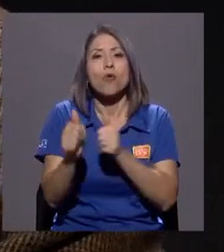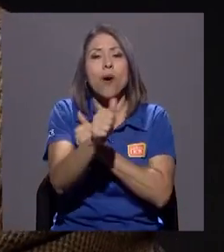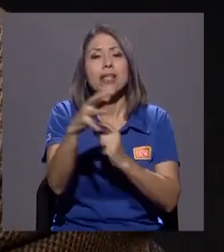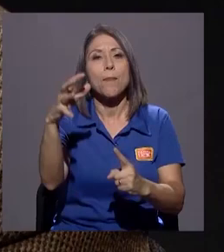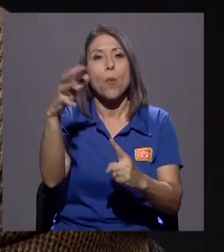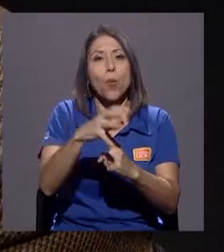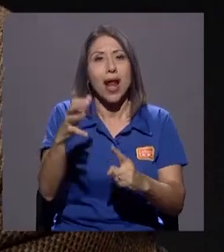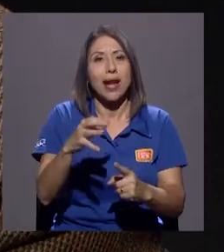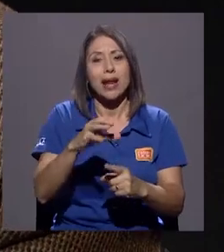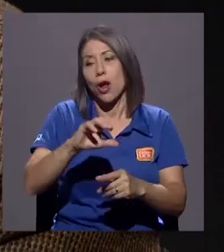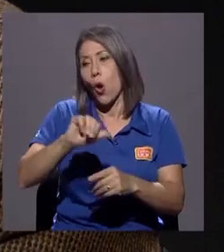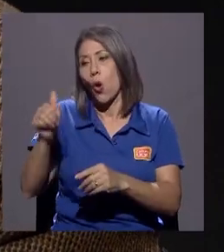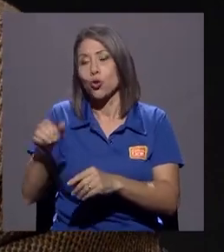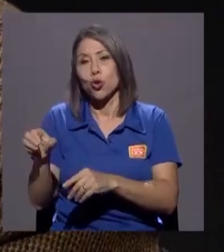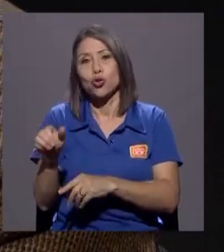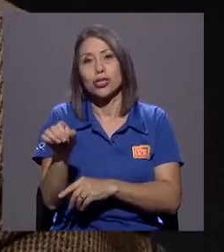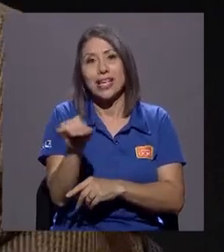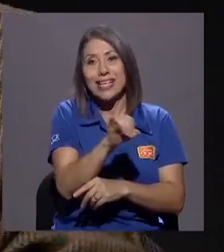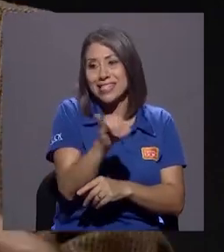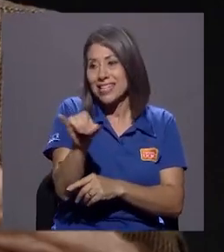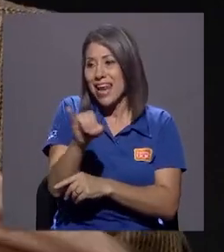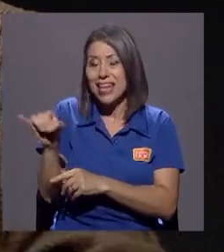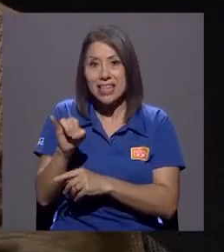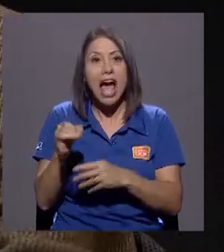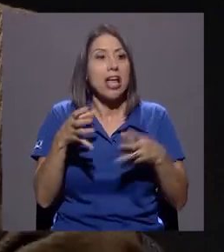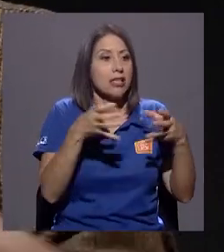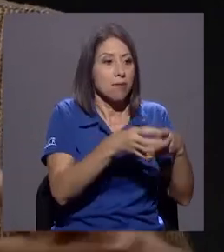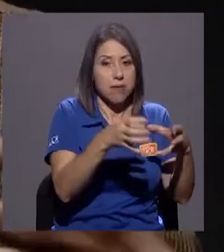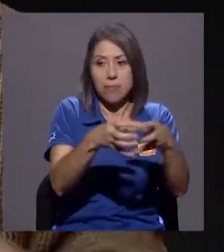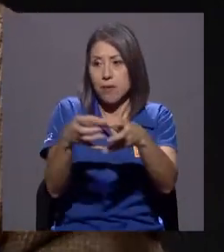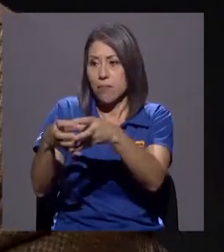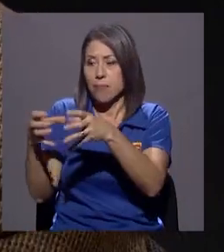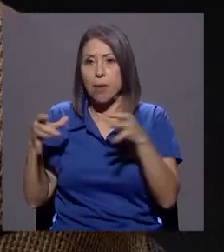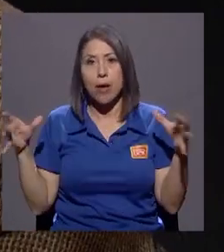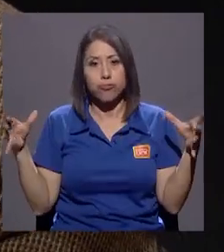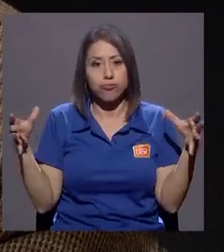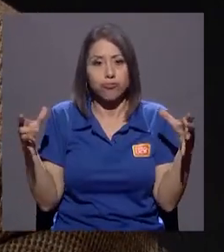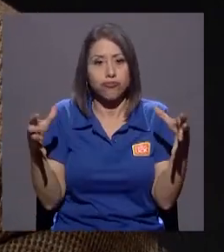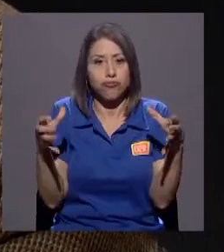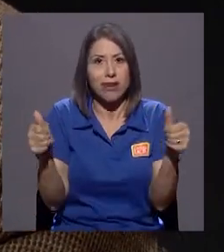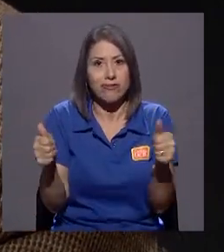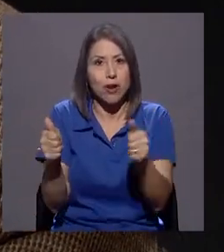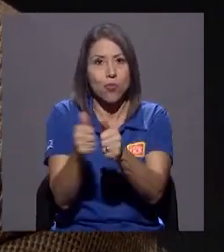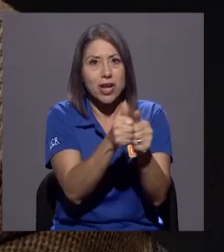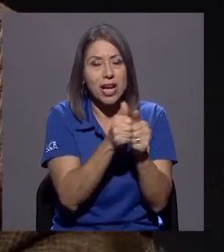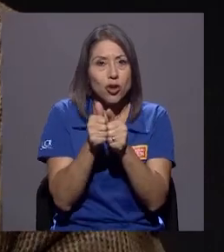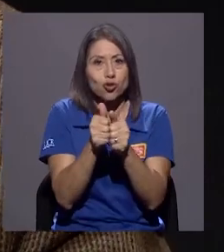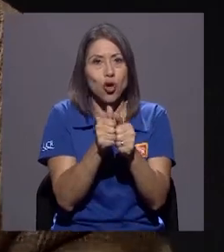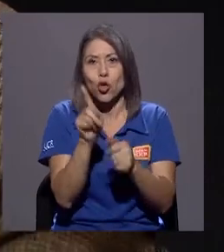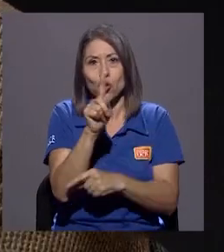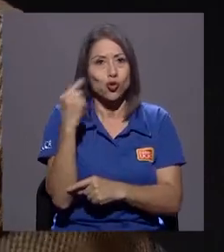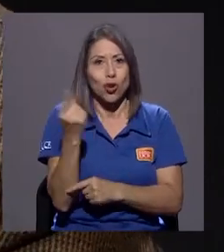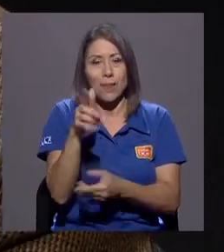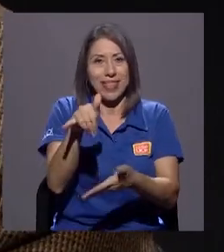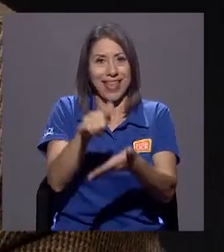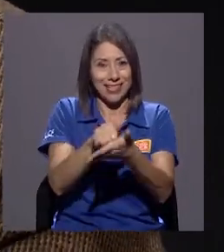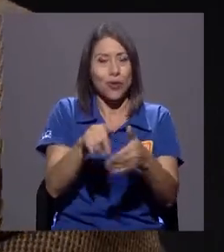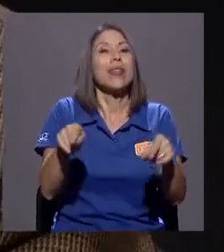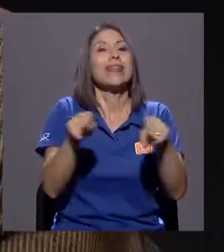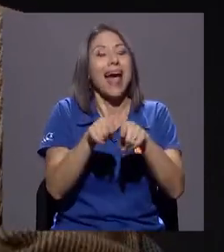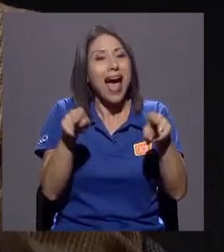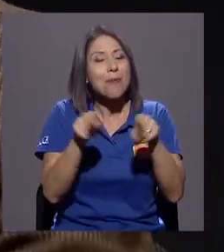organizaciones de izquierda que habían desaparecido de orgánicamente sino de reunir a sectores